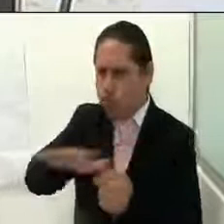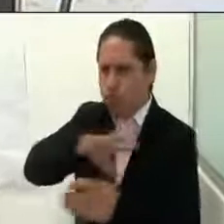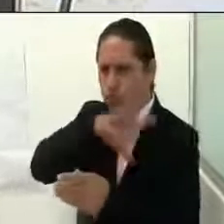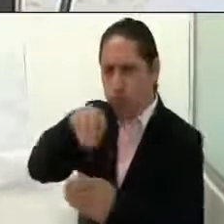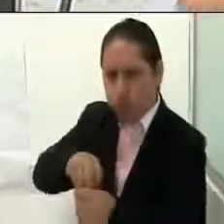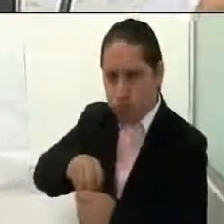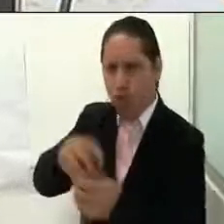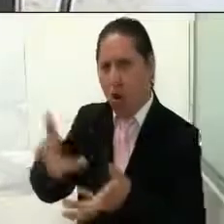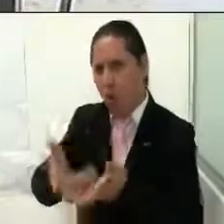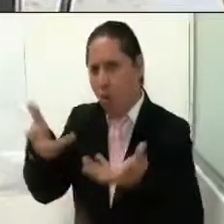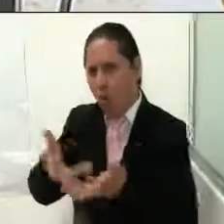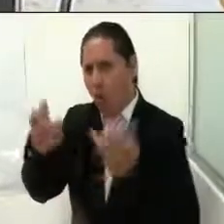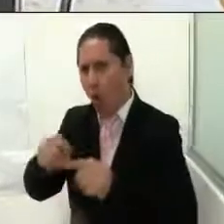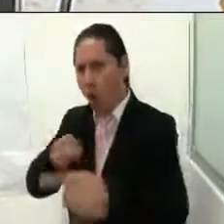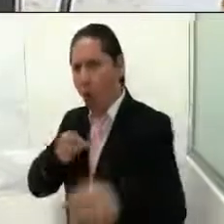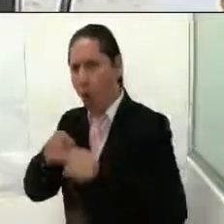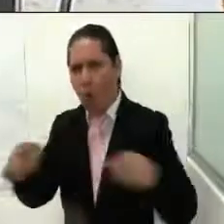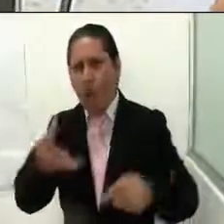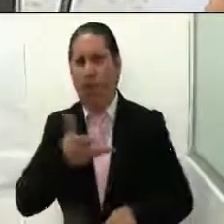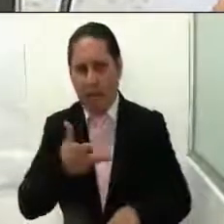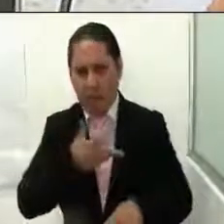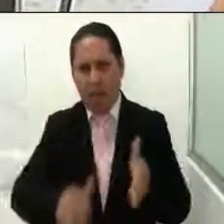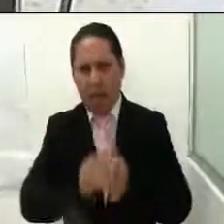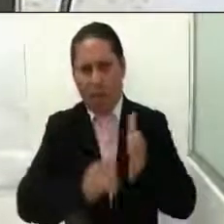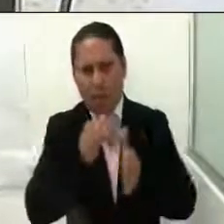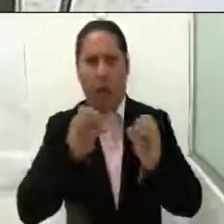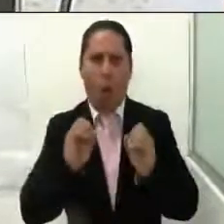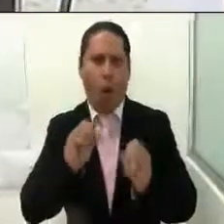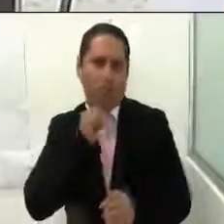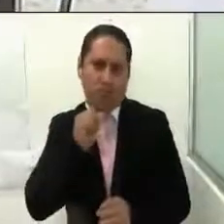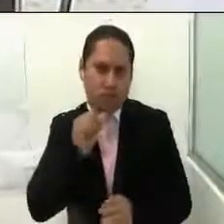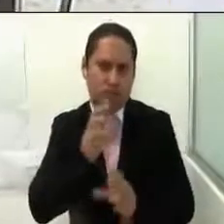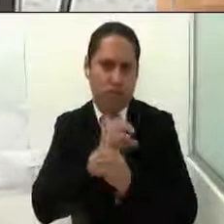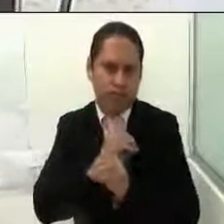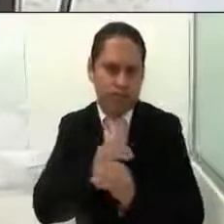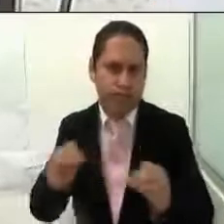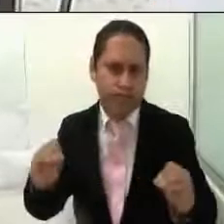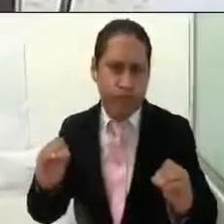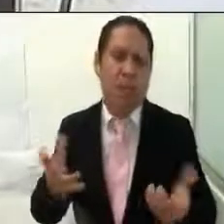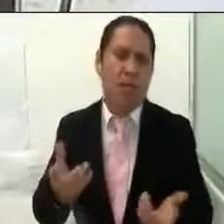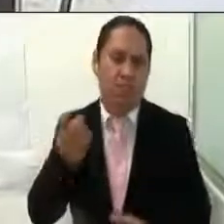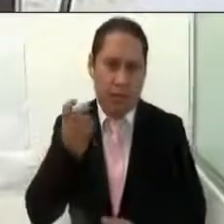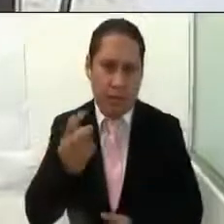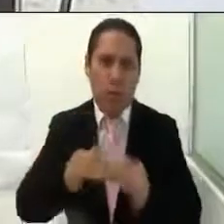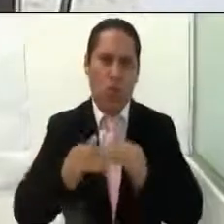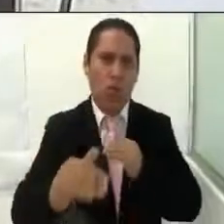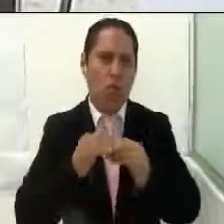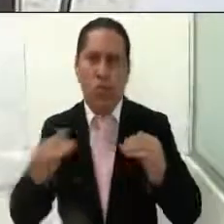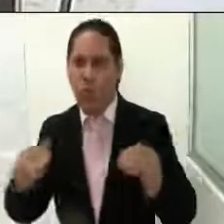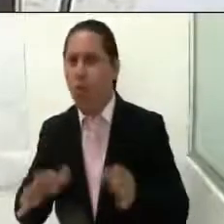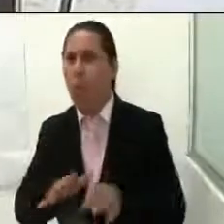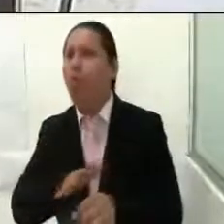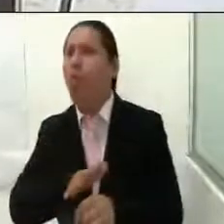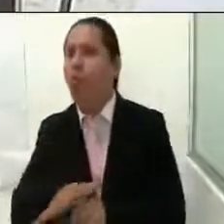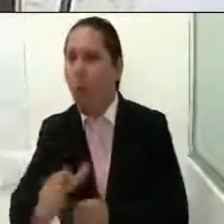o sin construcción cuyos linderos formen un perímetro determinado del padrón catastral